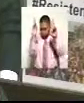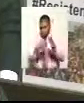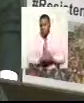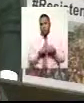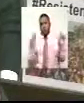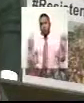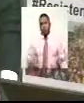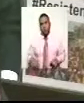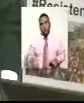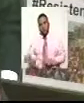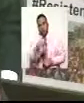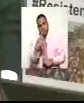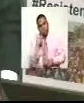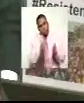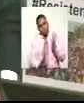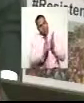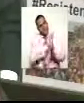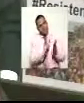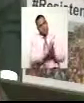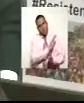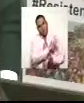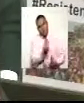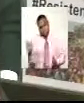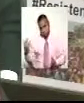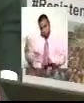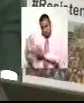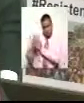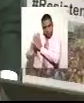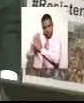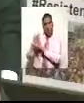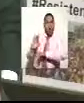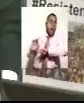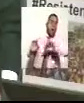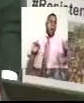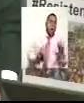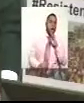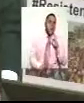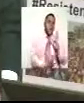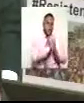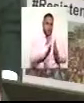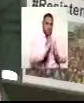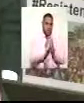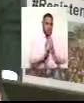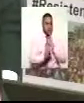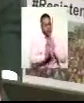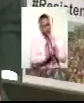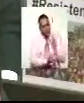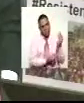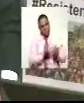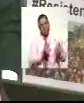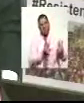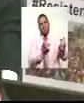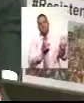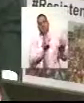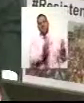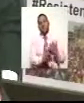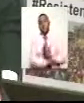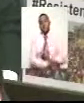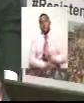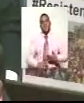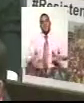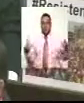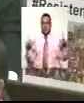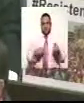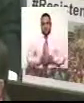oír la expresión de la otra parte en un asunto que compete a la libertad,